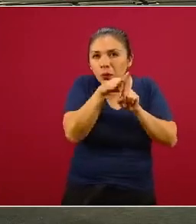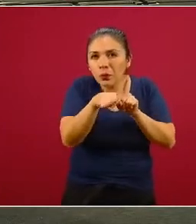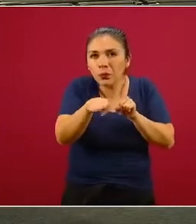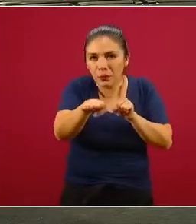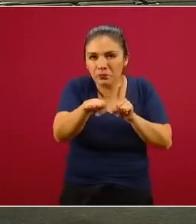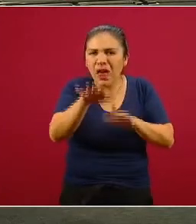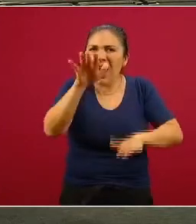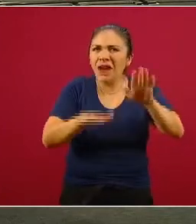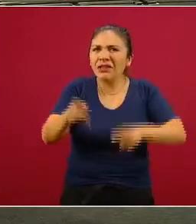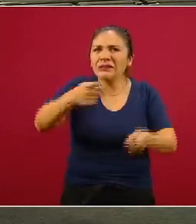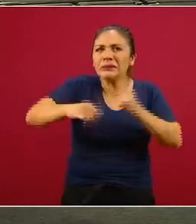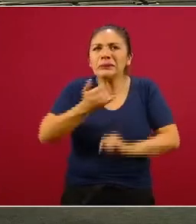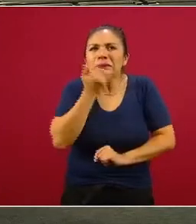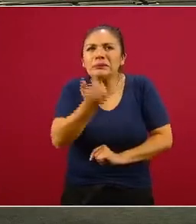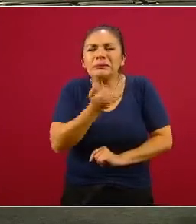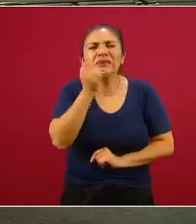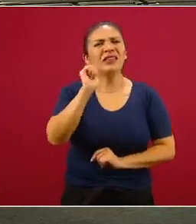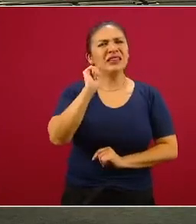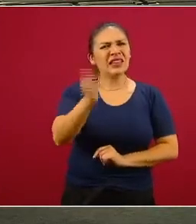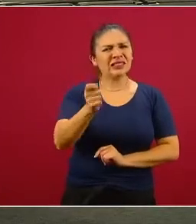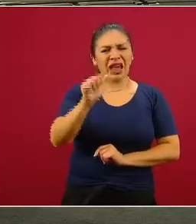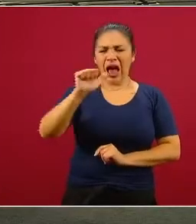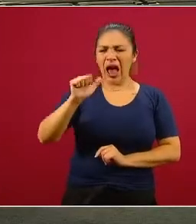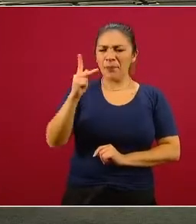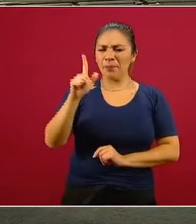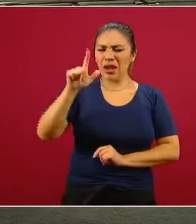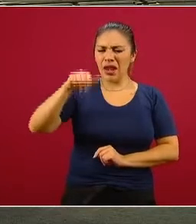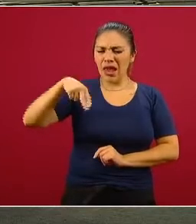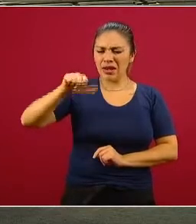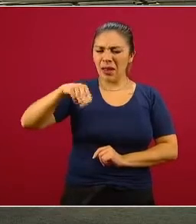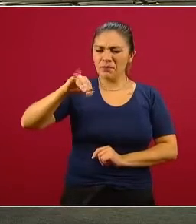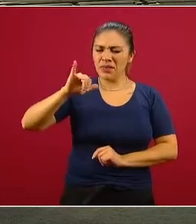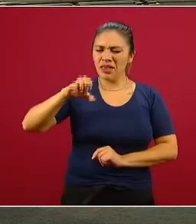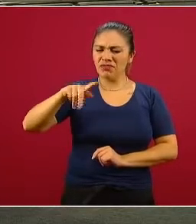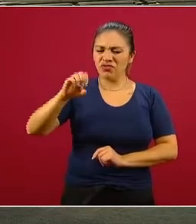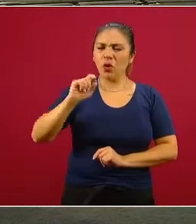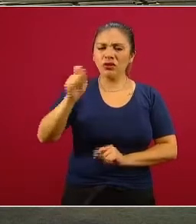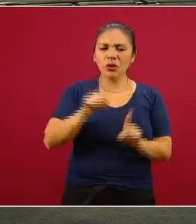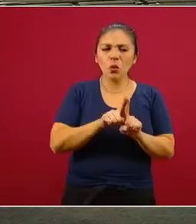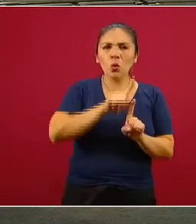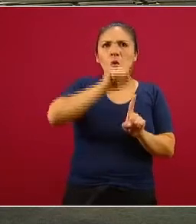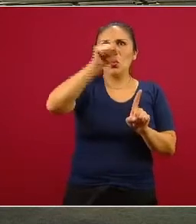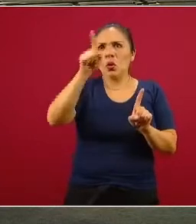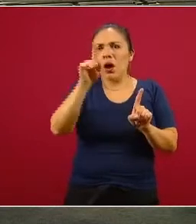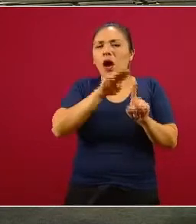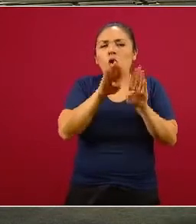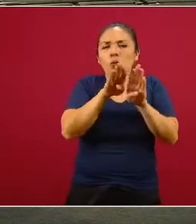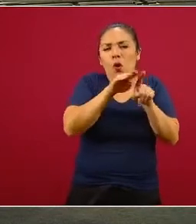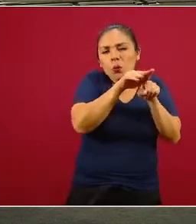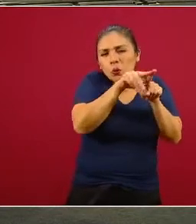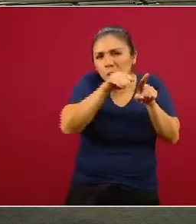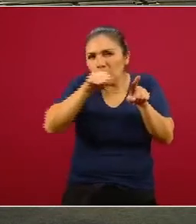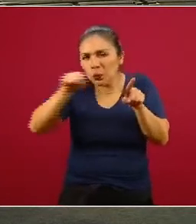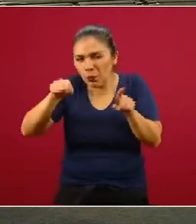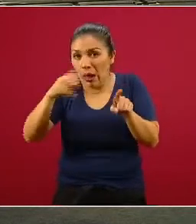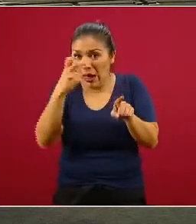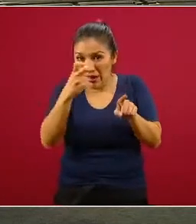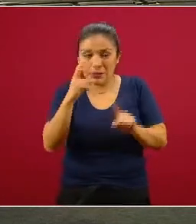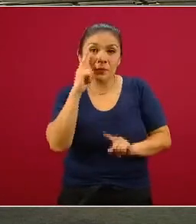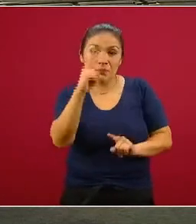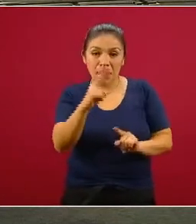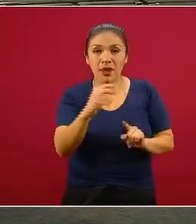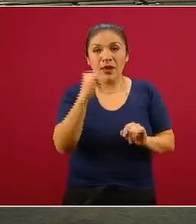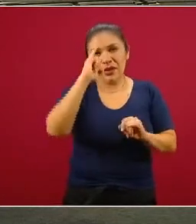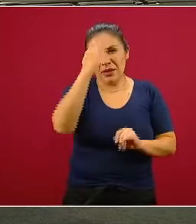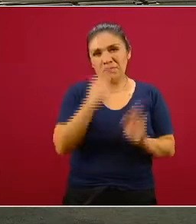existe inquietud sobre qué quiere decir que esto del aplanamiento de la curva, y quisiera retomar sobre una imagen que